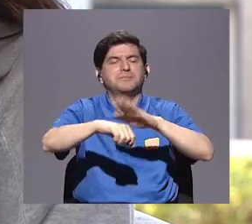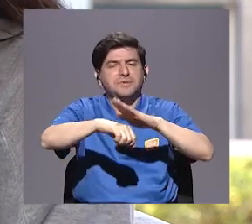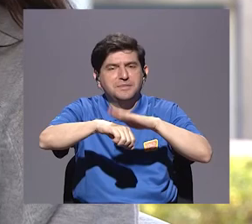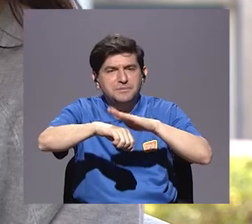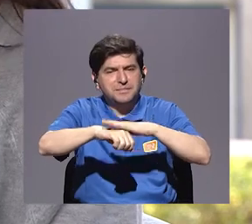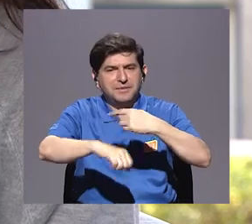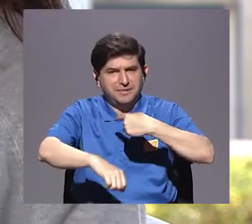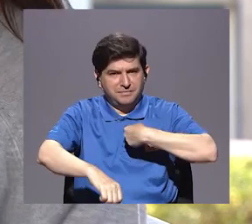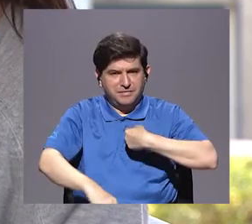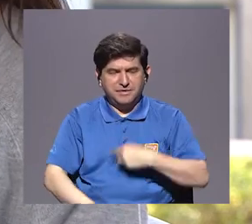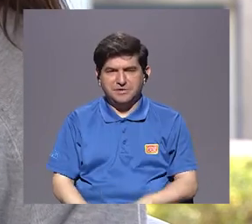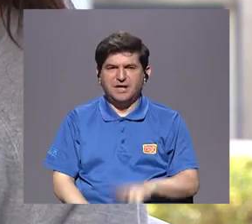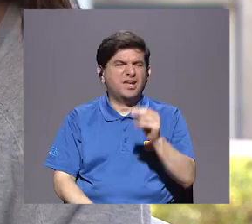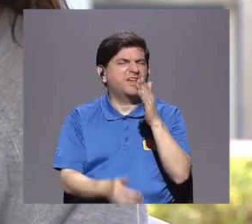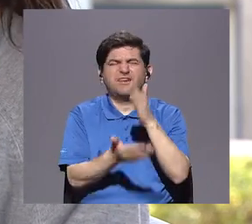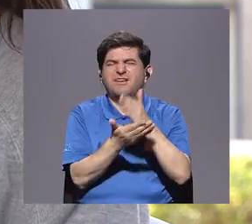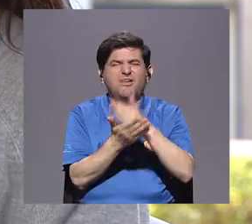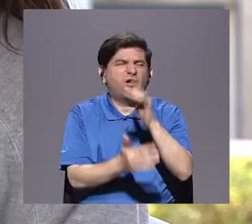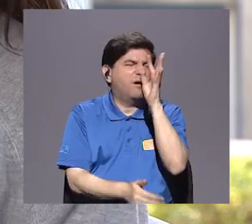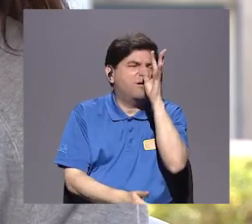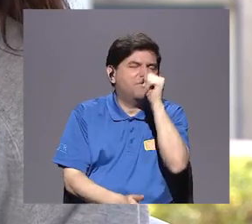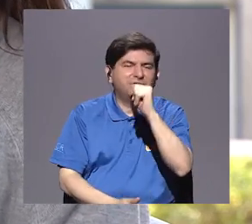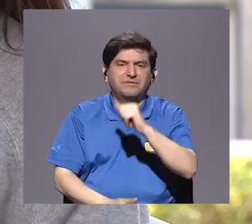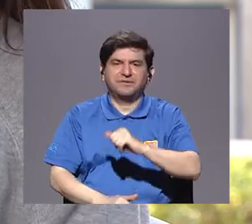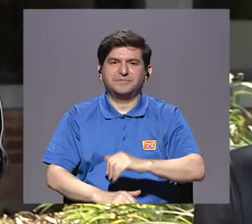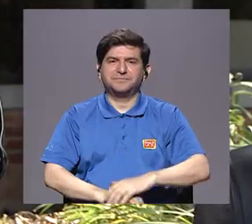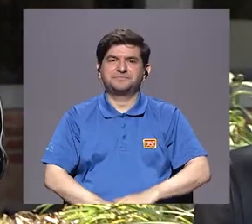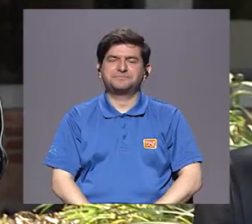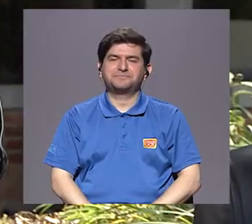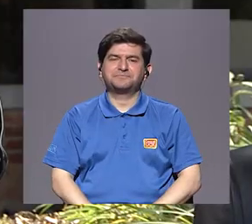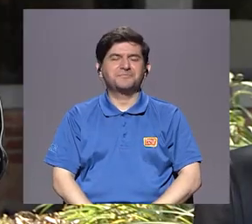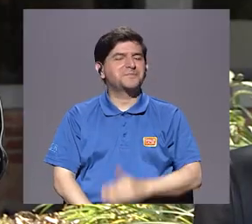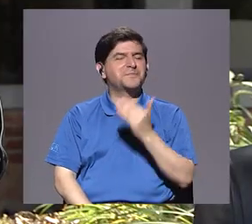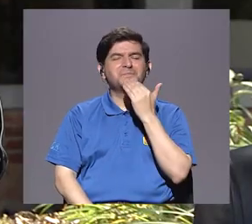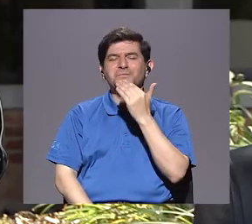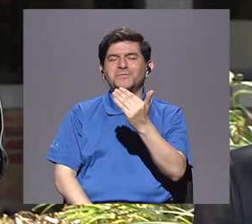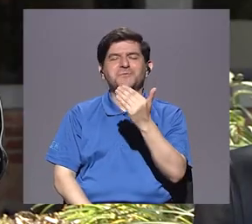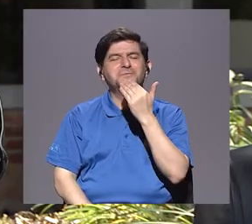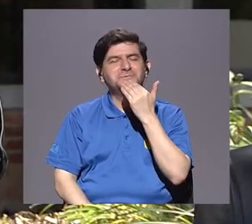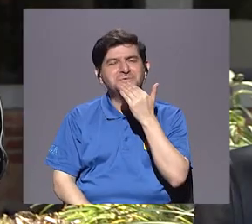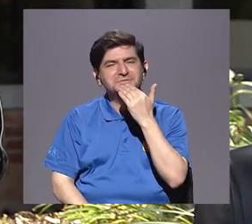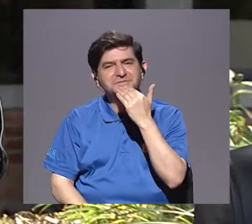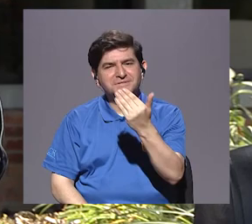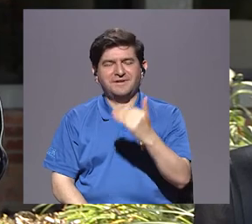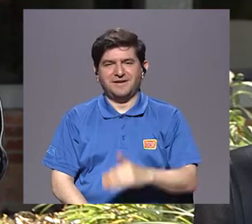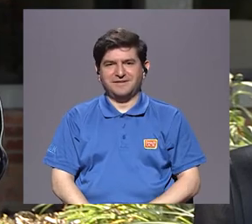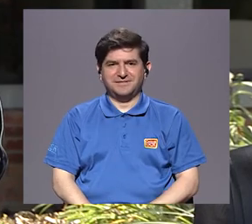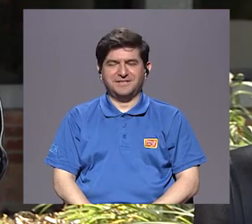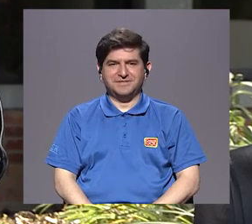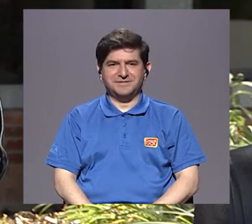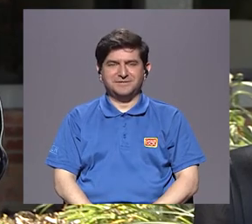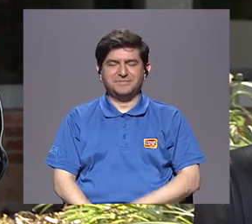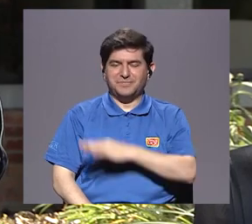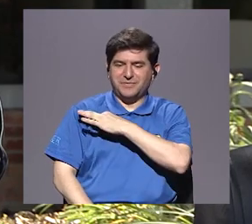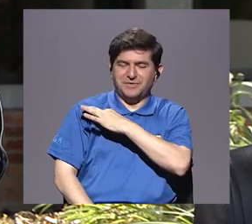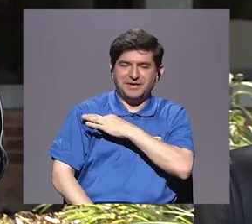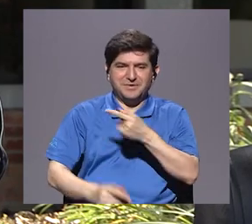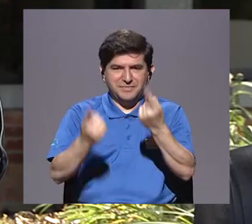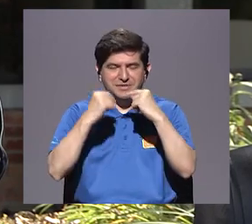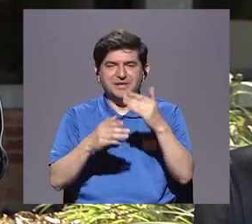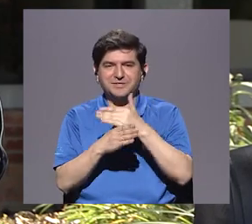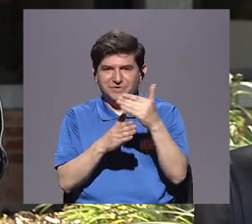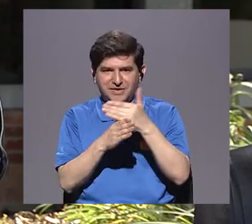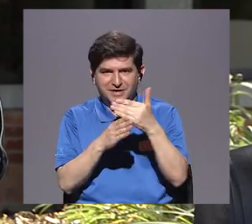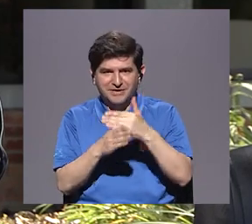permiso, en vez del choteo y la burla. Muchísimas gracias por atender nuestra invitación, por compartir